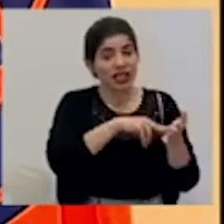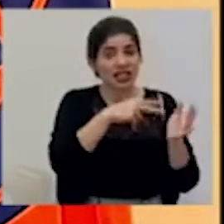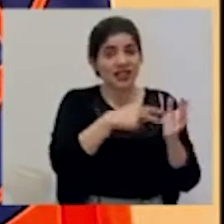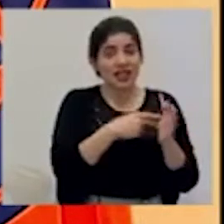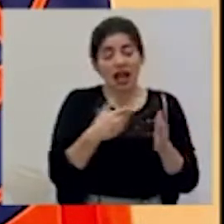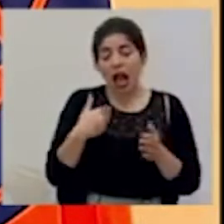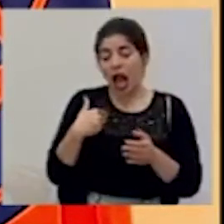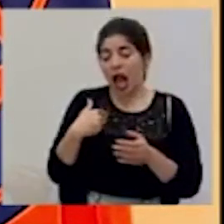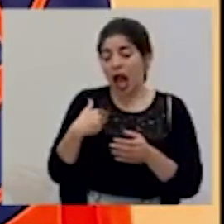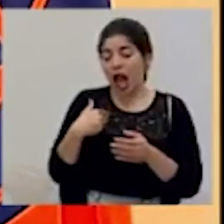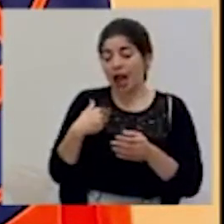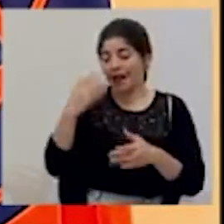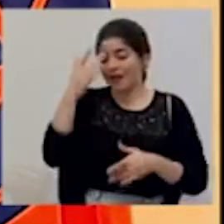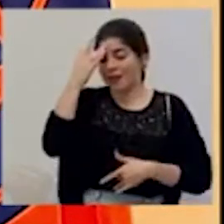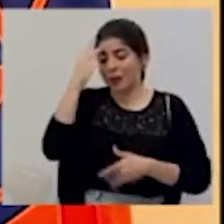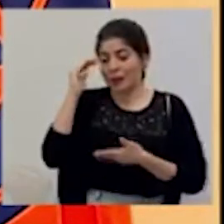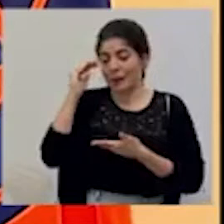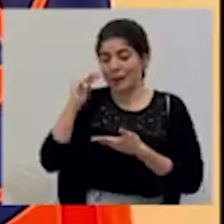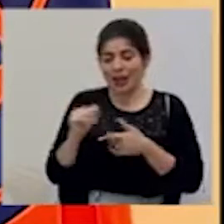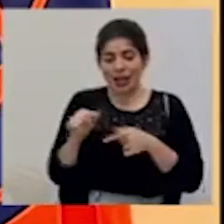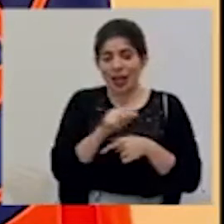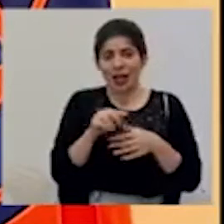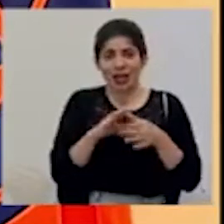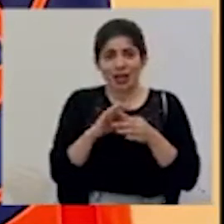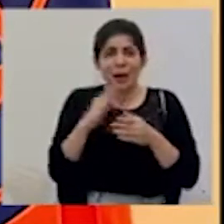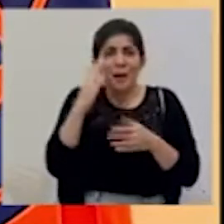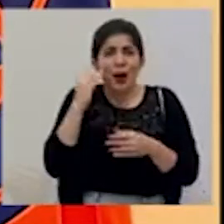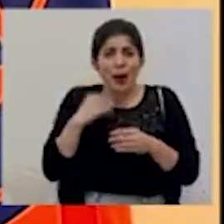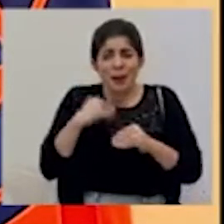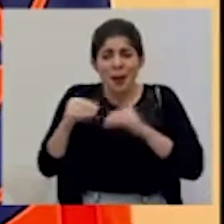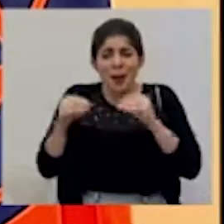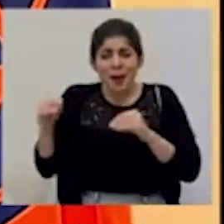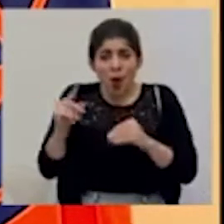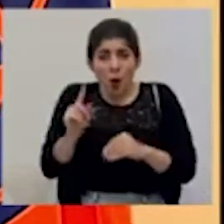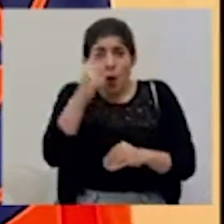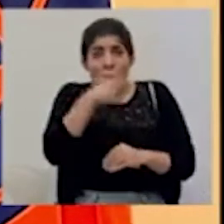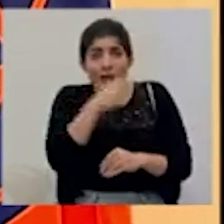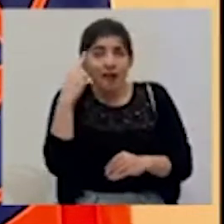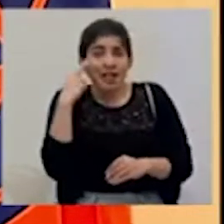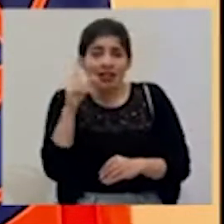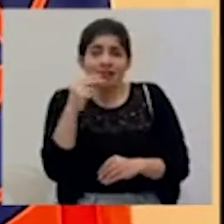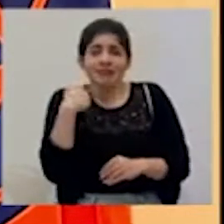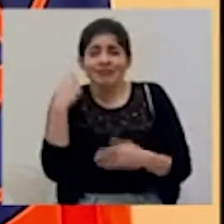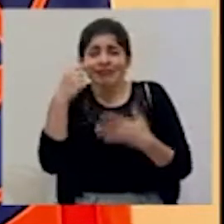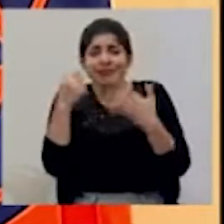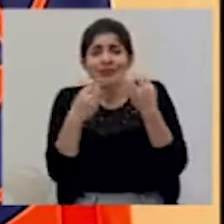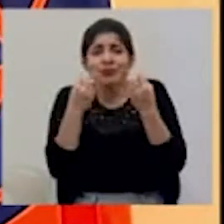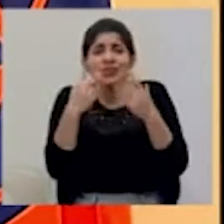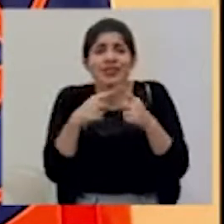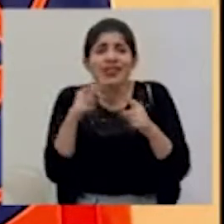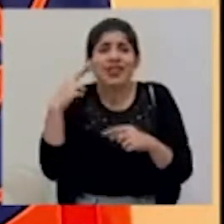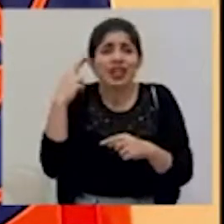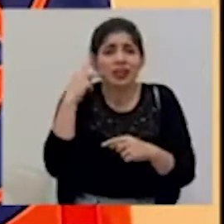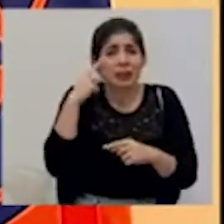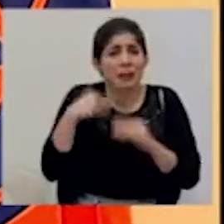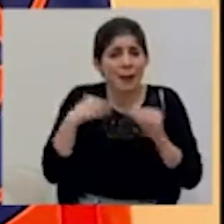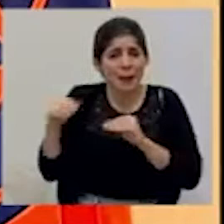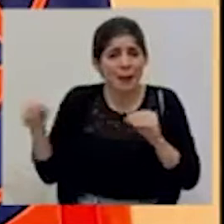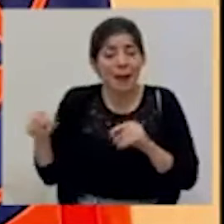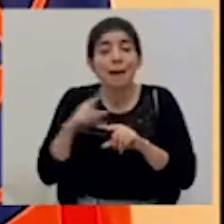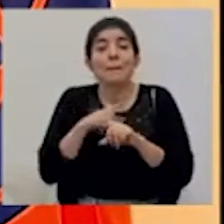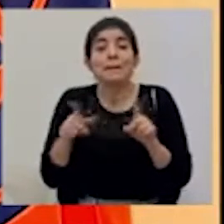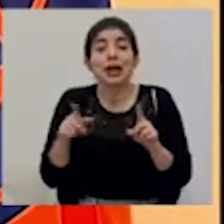una reducción de tantos casos, ¿verdad? Porque los contagios dependen de múltiples factores. Lo que sí es claro es que la medida por excelencia